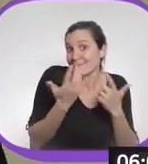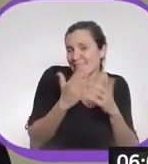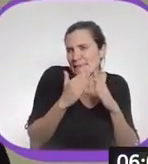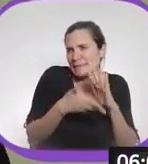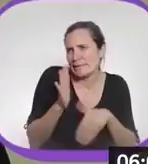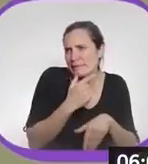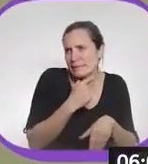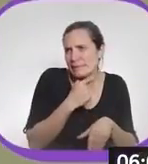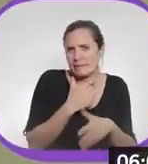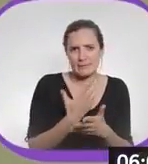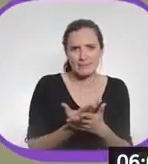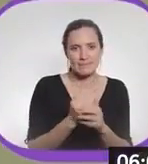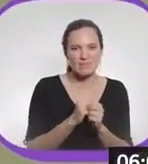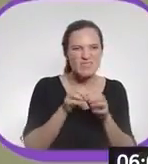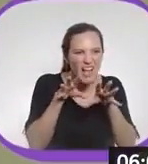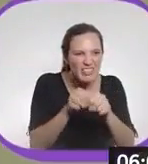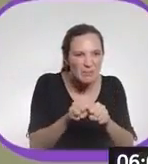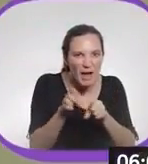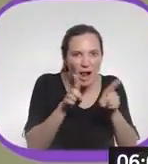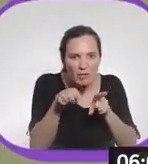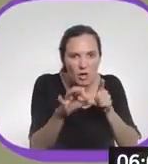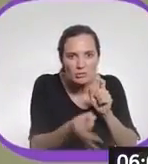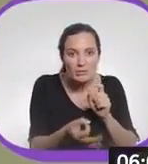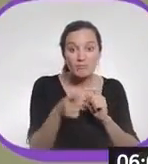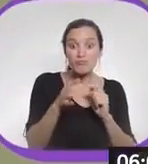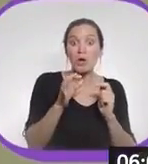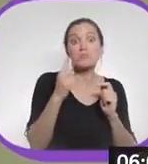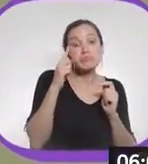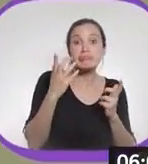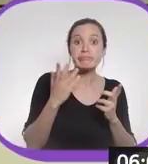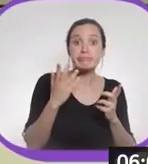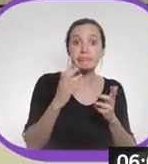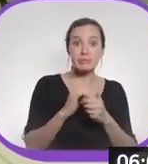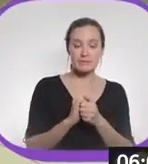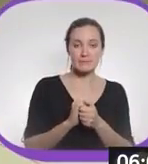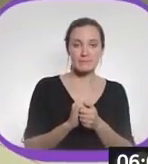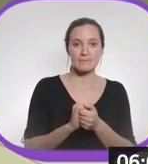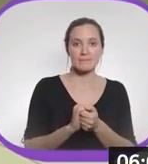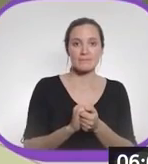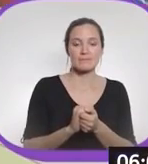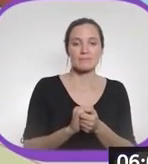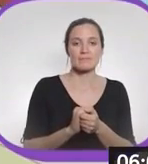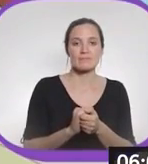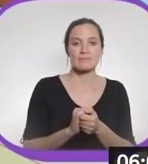casa! ¿Tienes algo que nos ayude a atrapar esas hadas? ¿Tú qué crees?